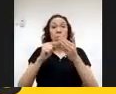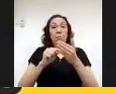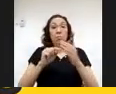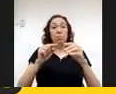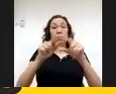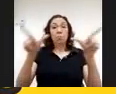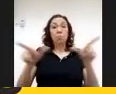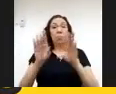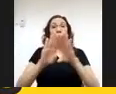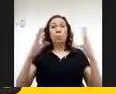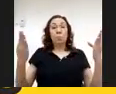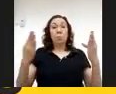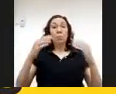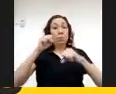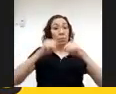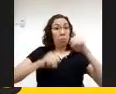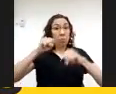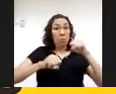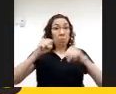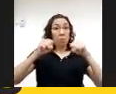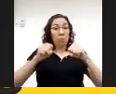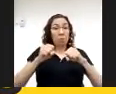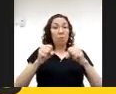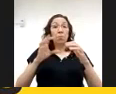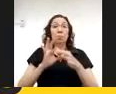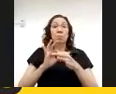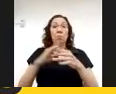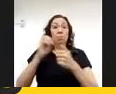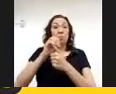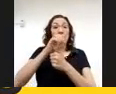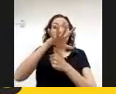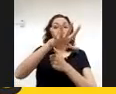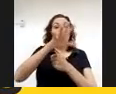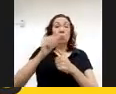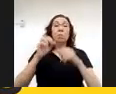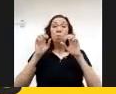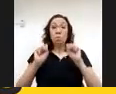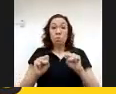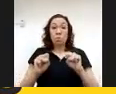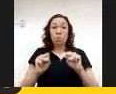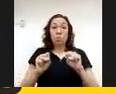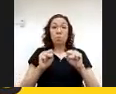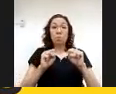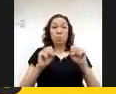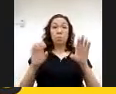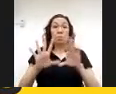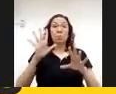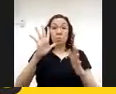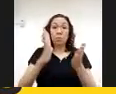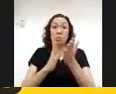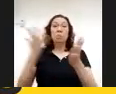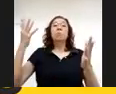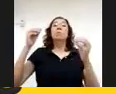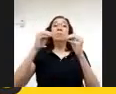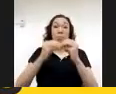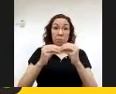abierta, la posibilidad de contagio puede hacerse hasta 5 veces